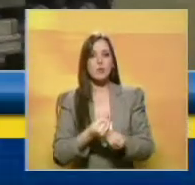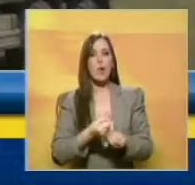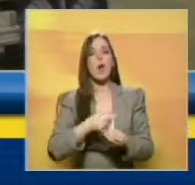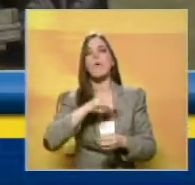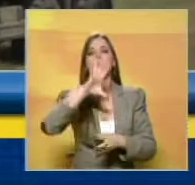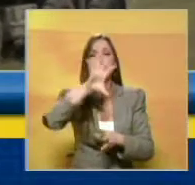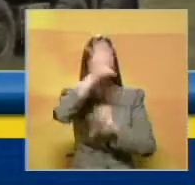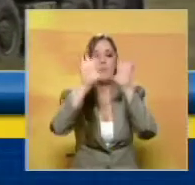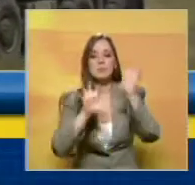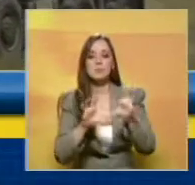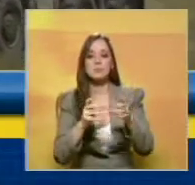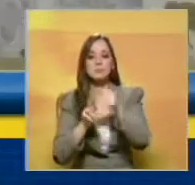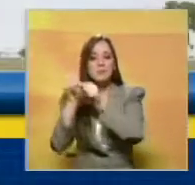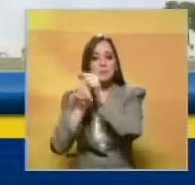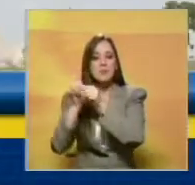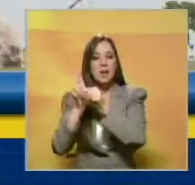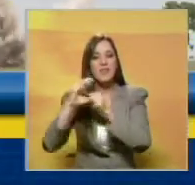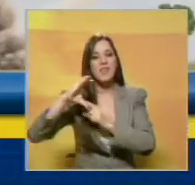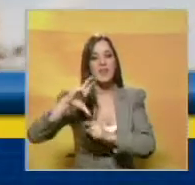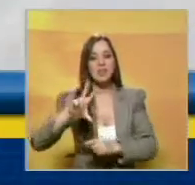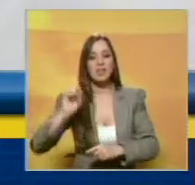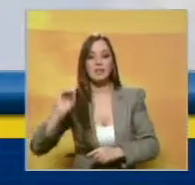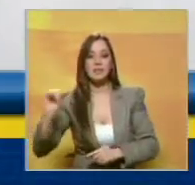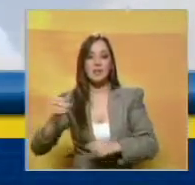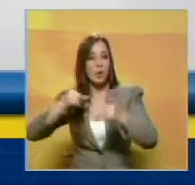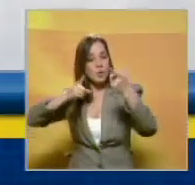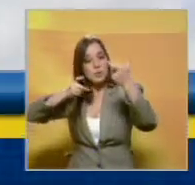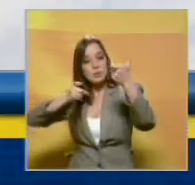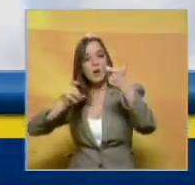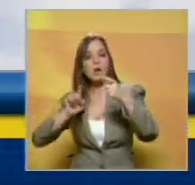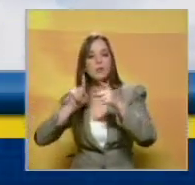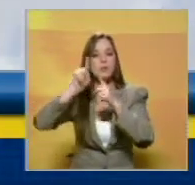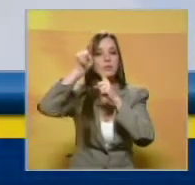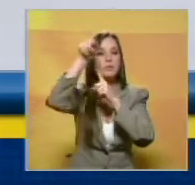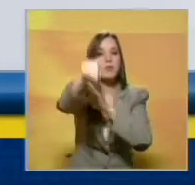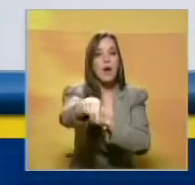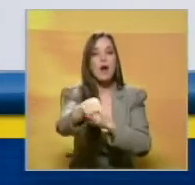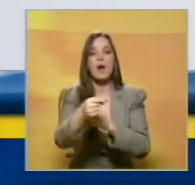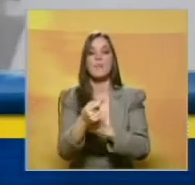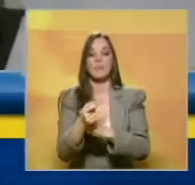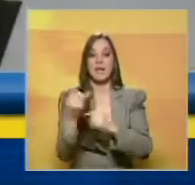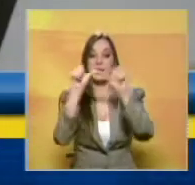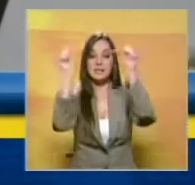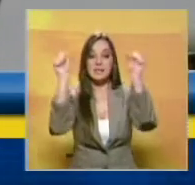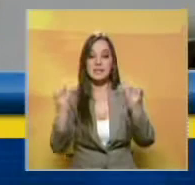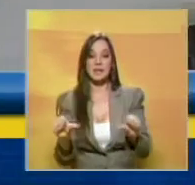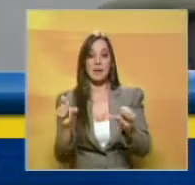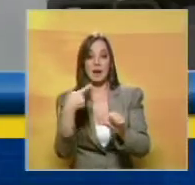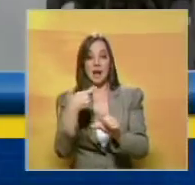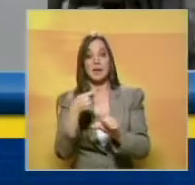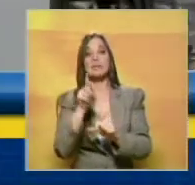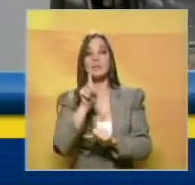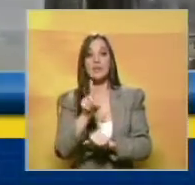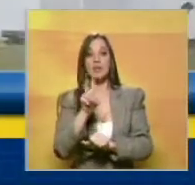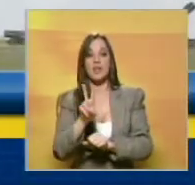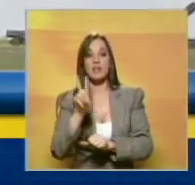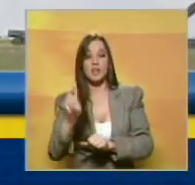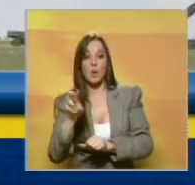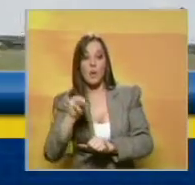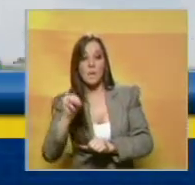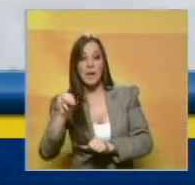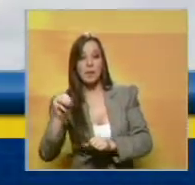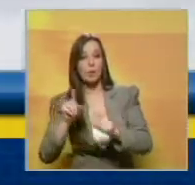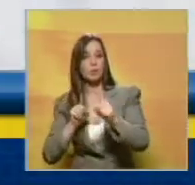de los Smerch calibre 300 con alcance de 90 kilómetros, del sistema Gram de 122 milímetros y con alcance de 40